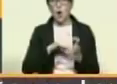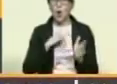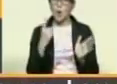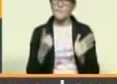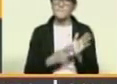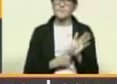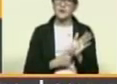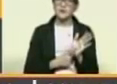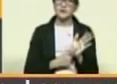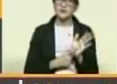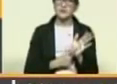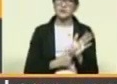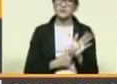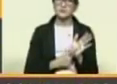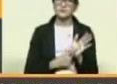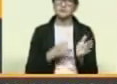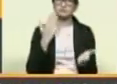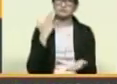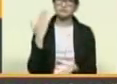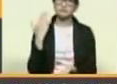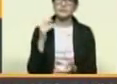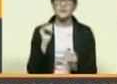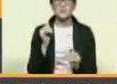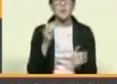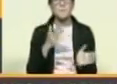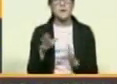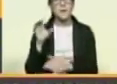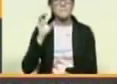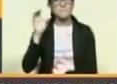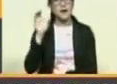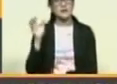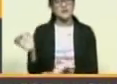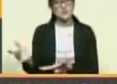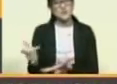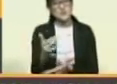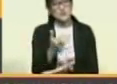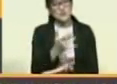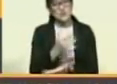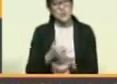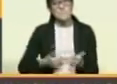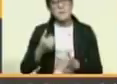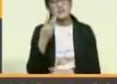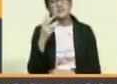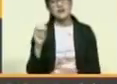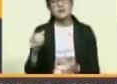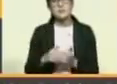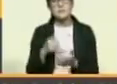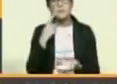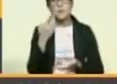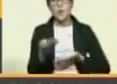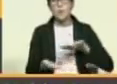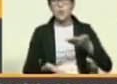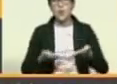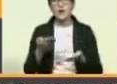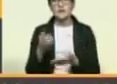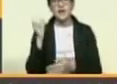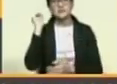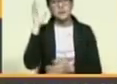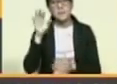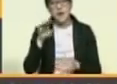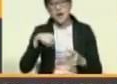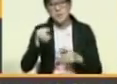Al detalle, hermano. Este plan de la patria recogió más de 30.000 propuestas de asambleas de base